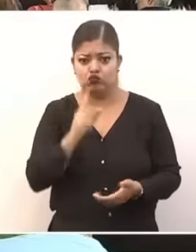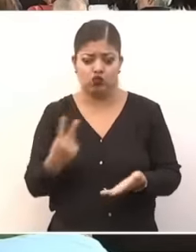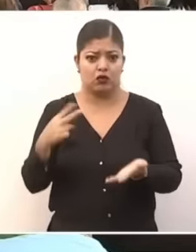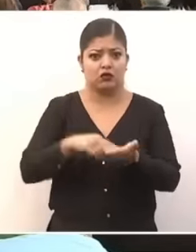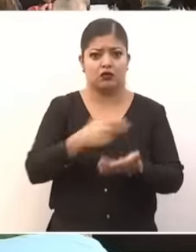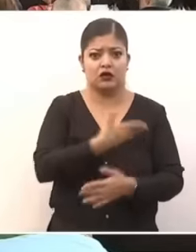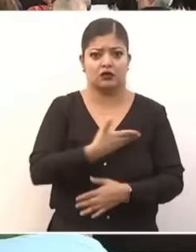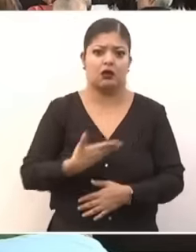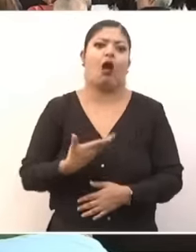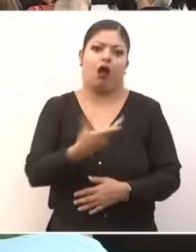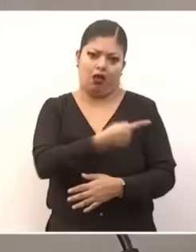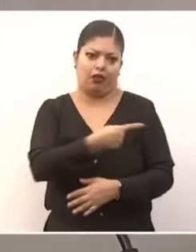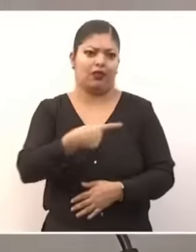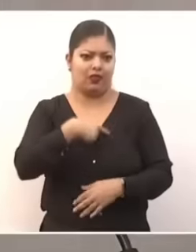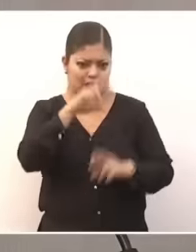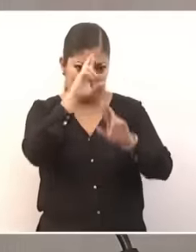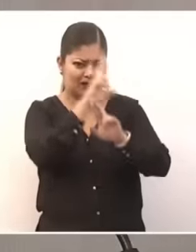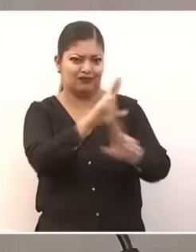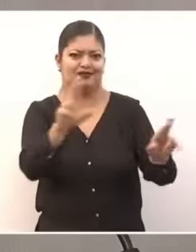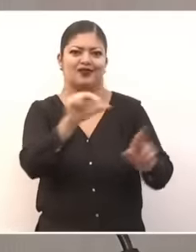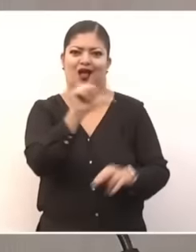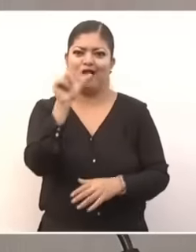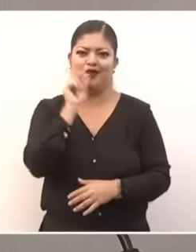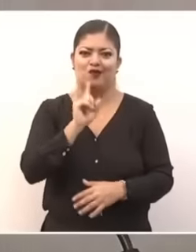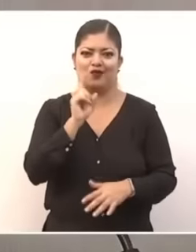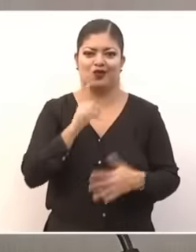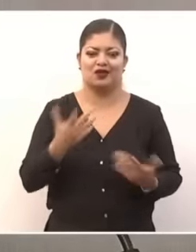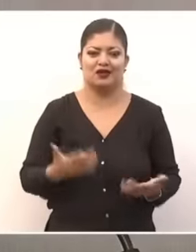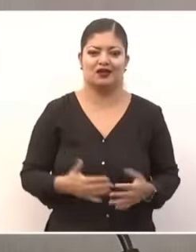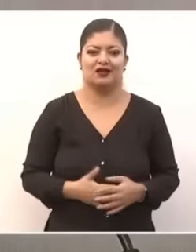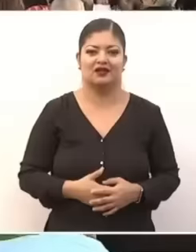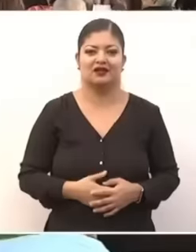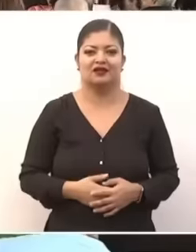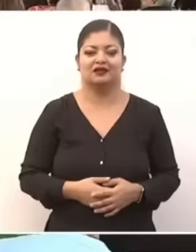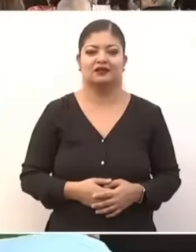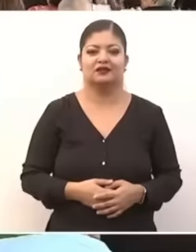hay que reconocer a las mujeres mexicanas.